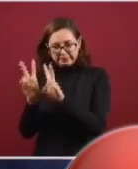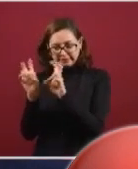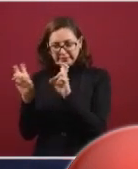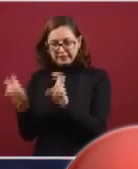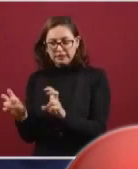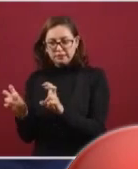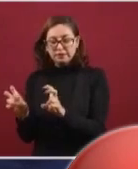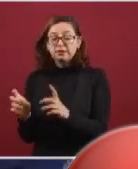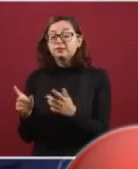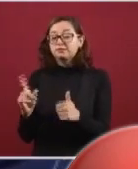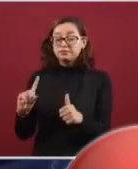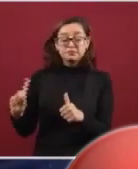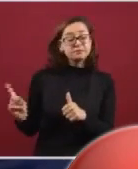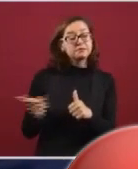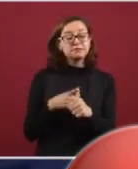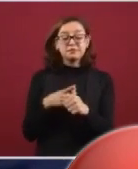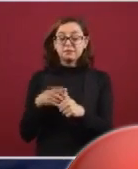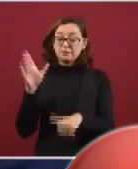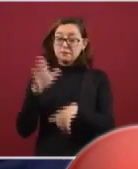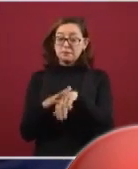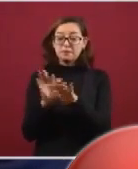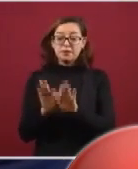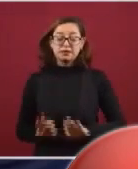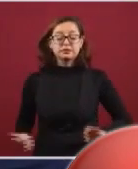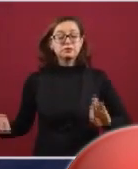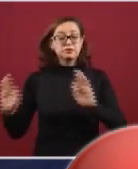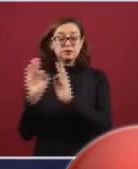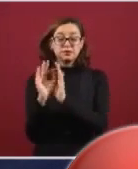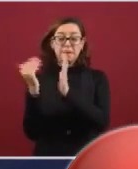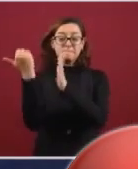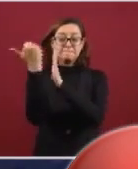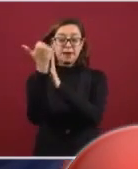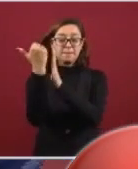punto en el orden del día